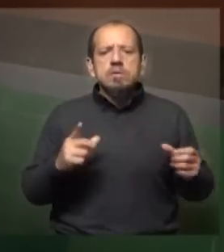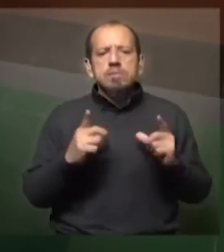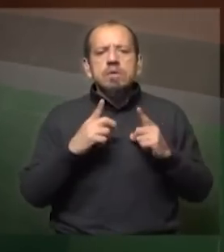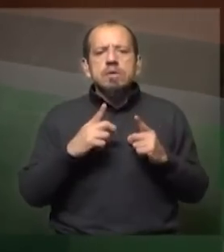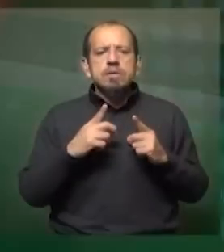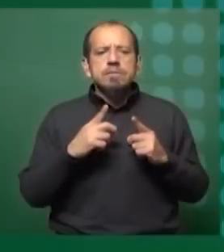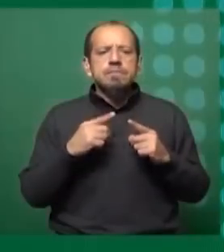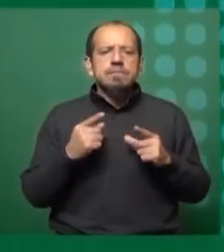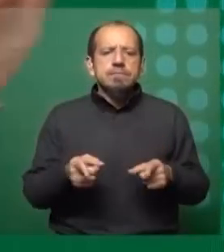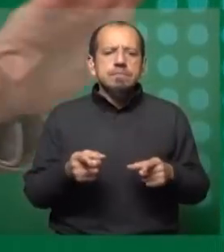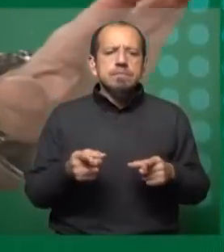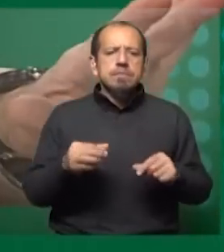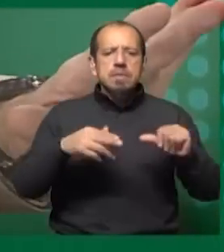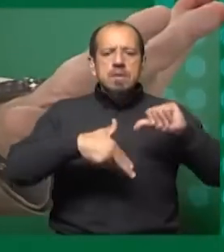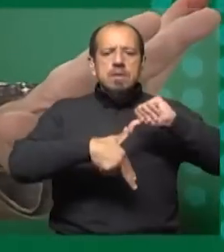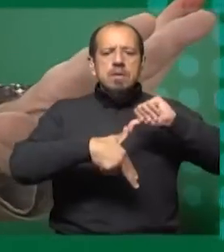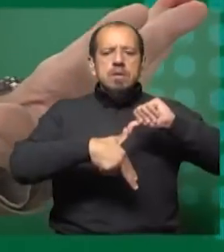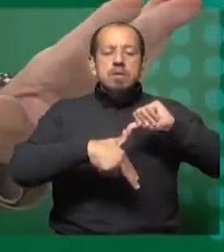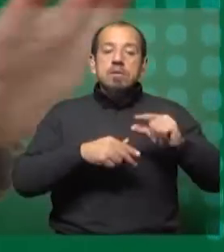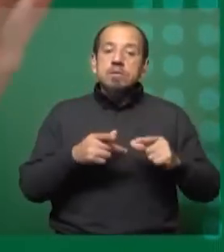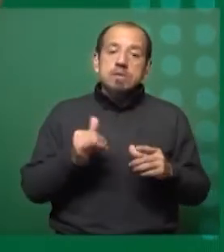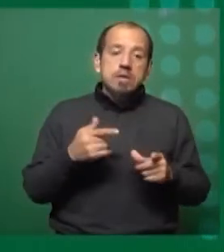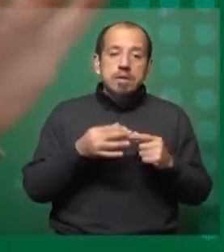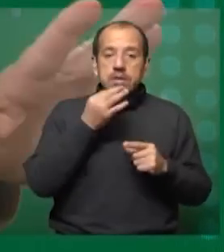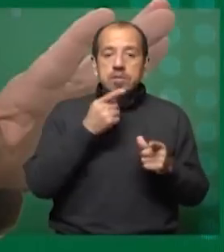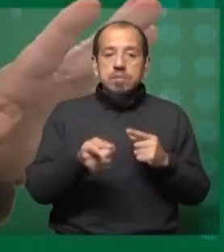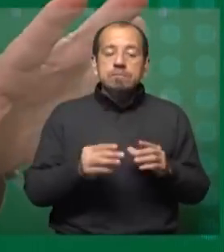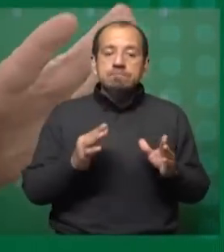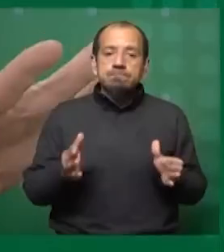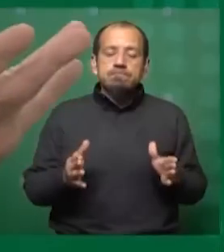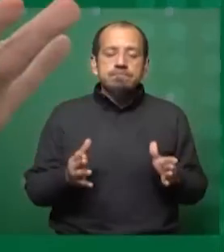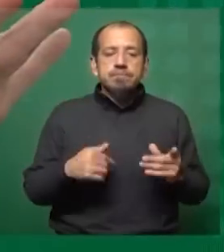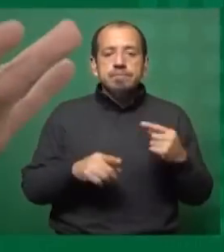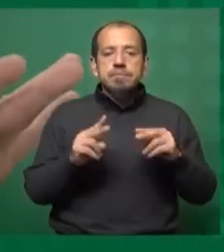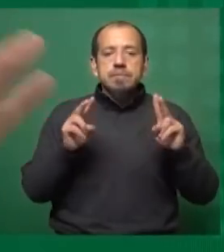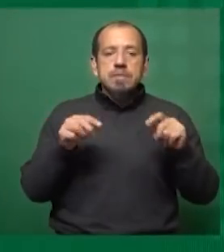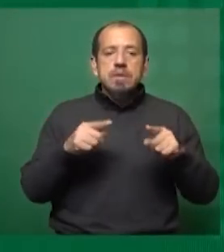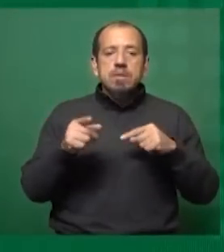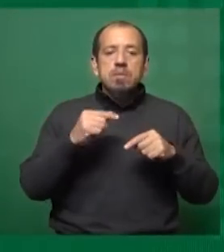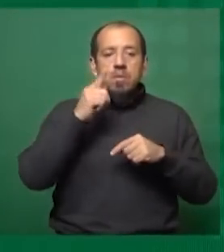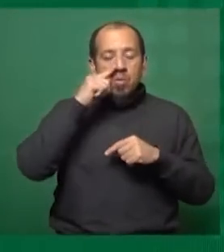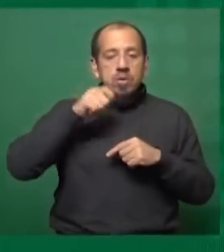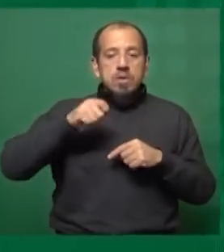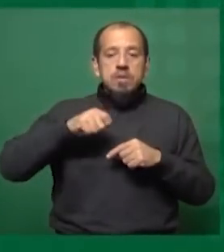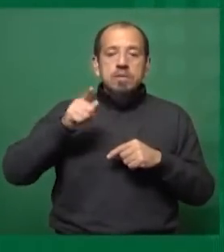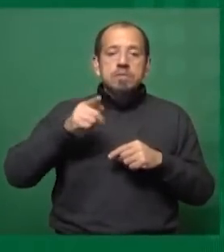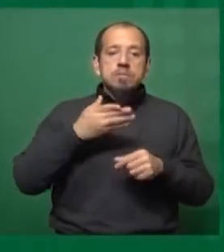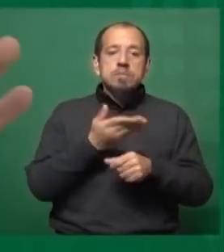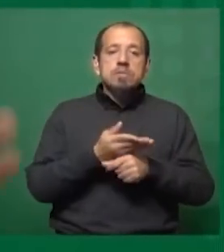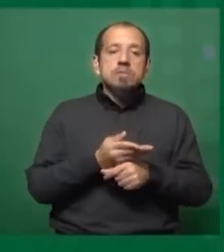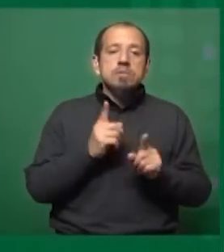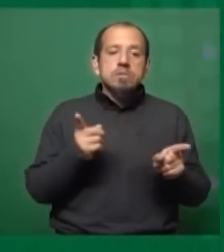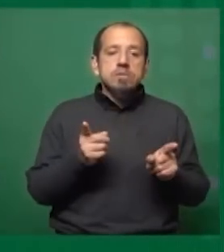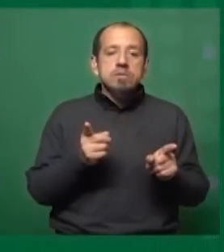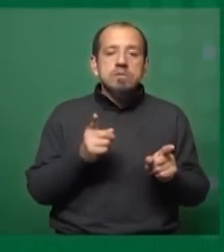del mismo ya latinoamérica puso una retranca de entrada porque estaba bastante politizada la cosa con respecto a Ucrania y pidió por ejemplo que ni